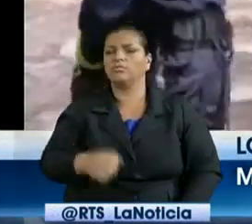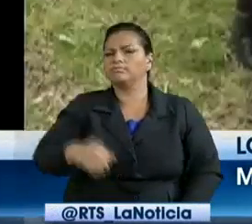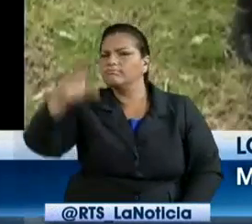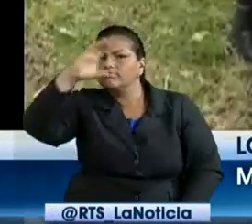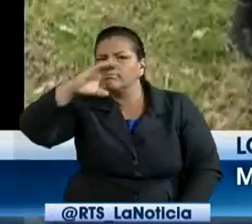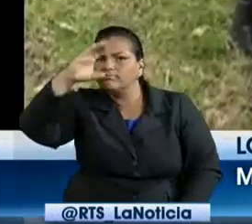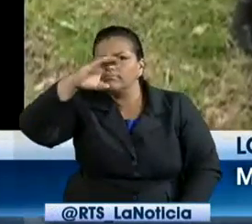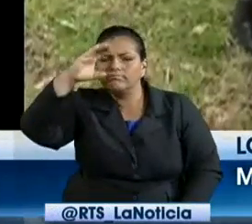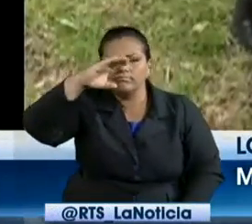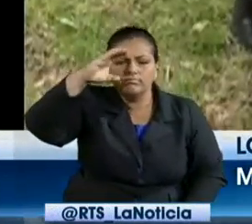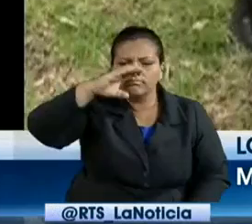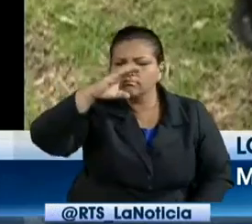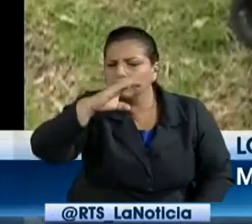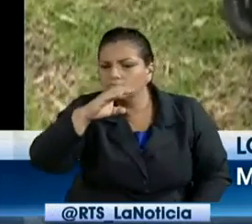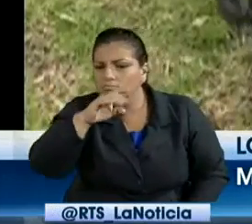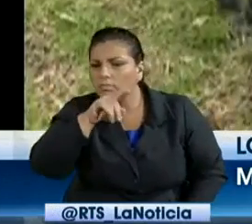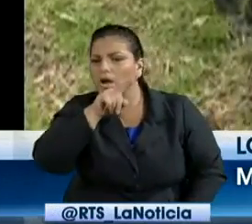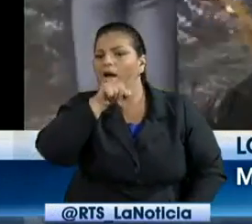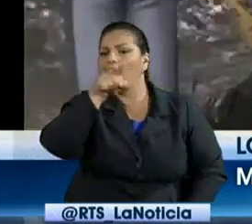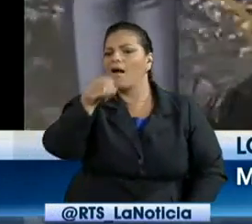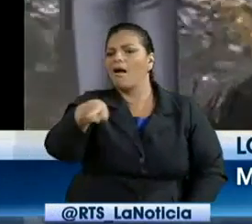vida, enredada en unas ramas.